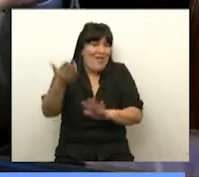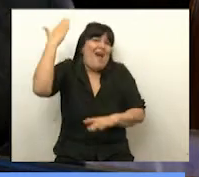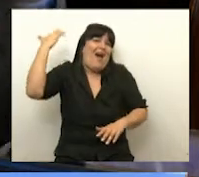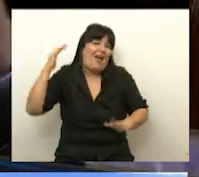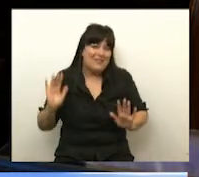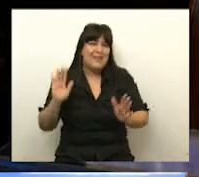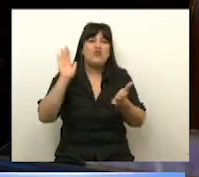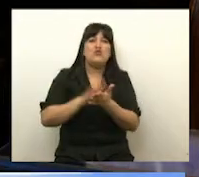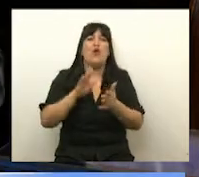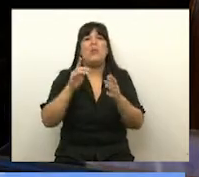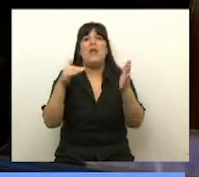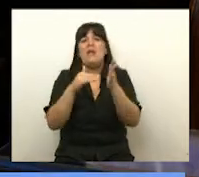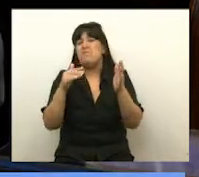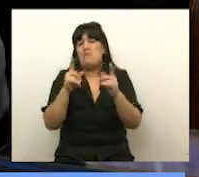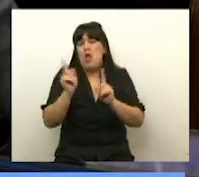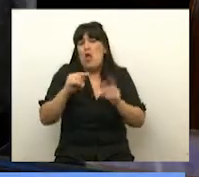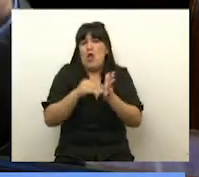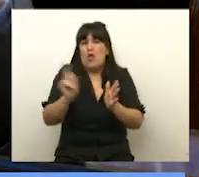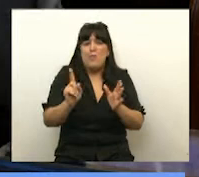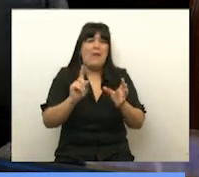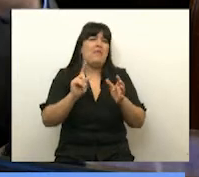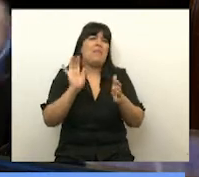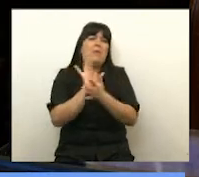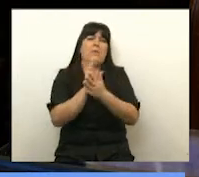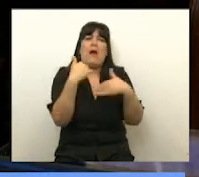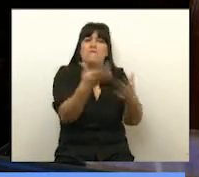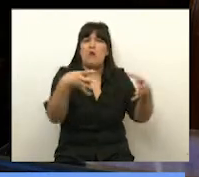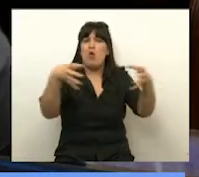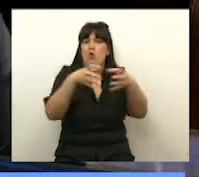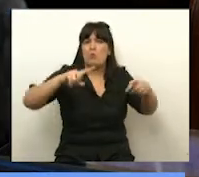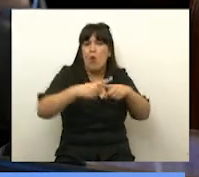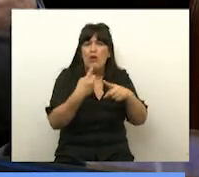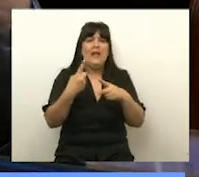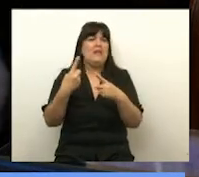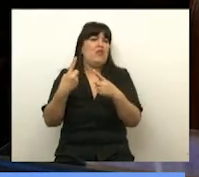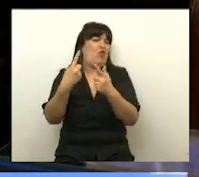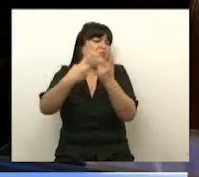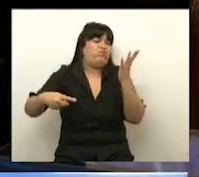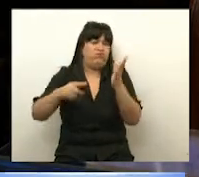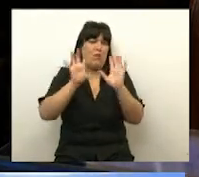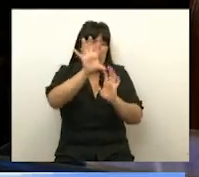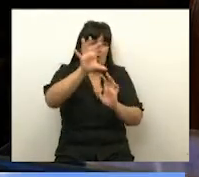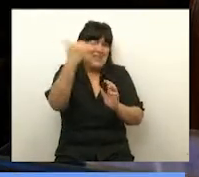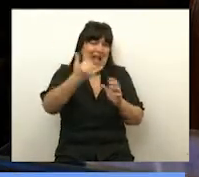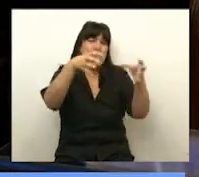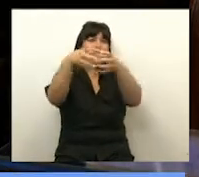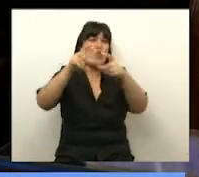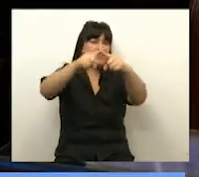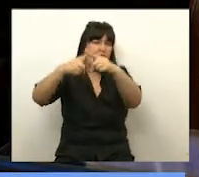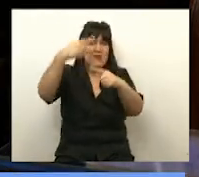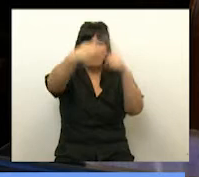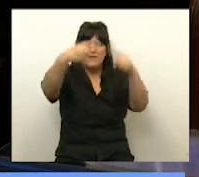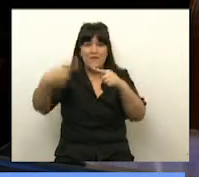que ver con la disciplina partidaria o la disciplina frente a un color político distinto en la provincia, les